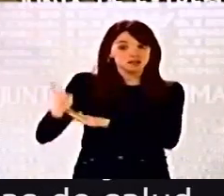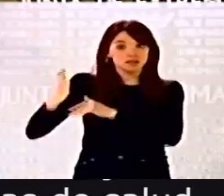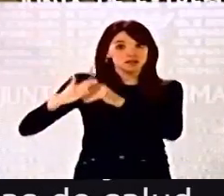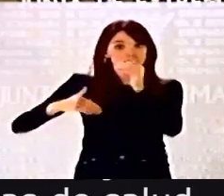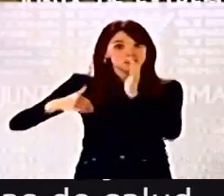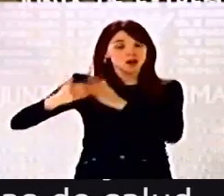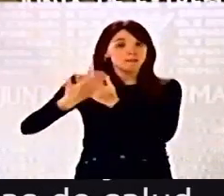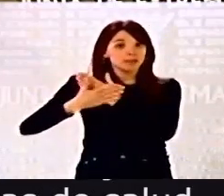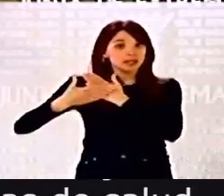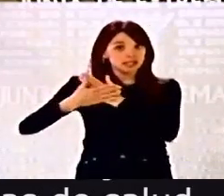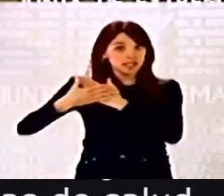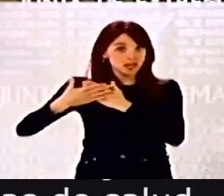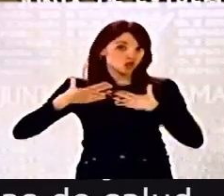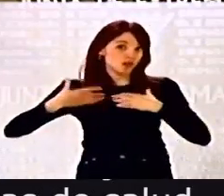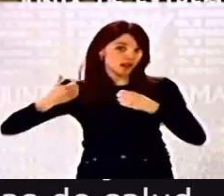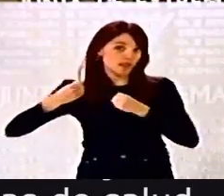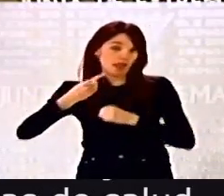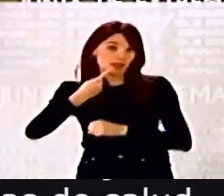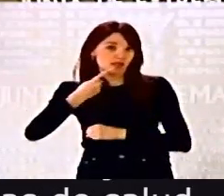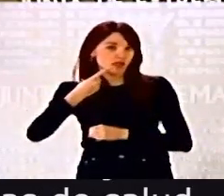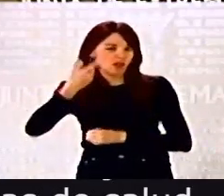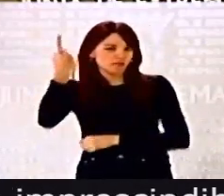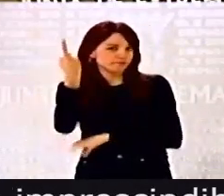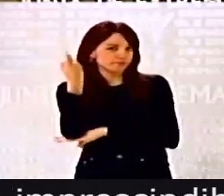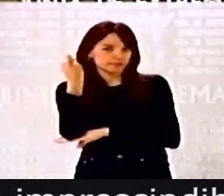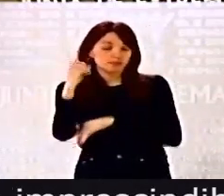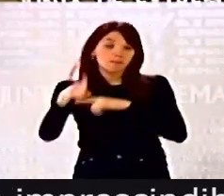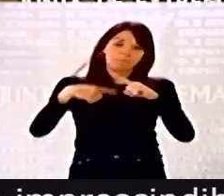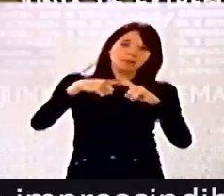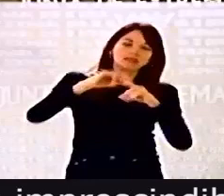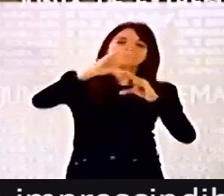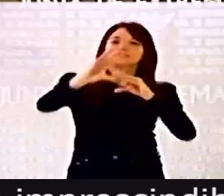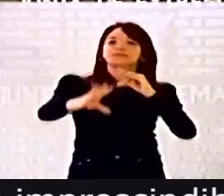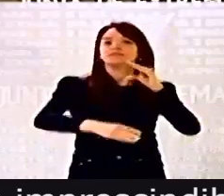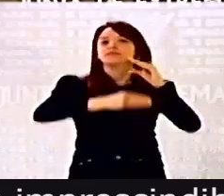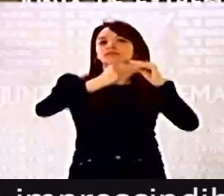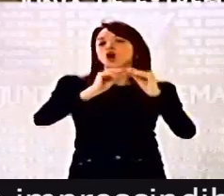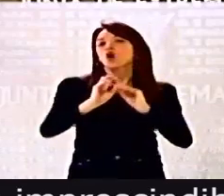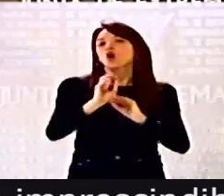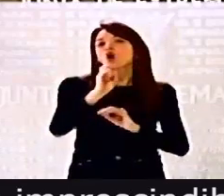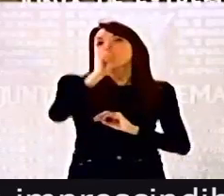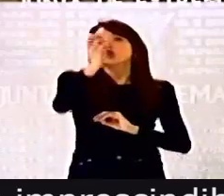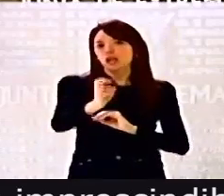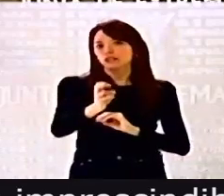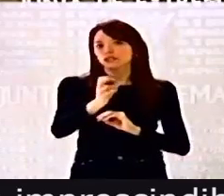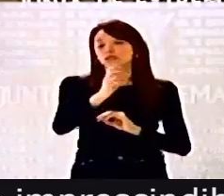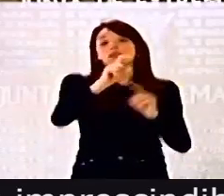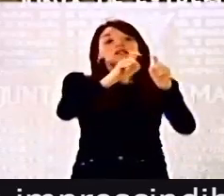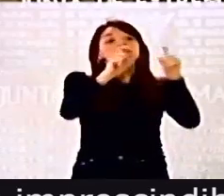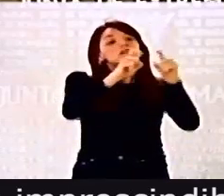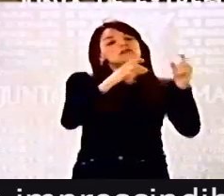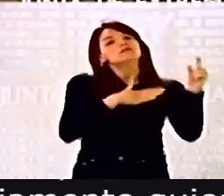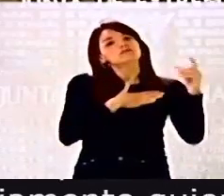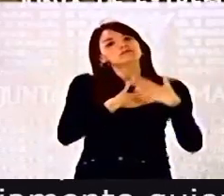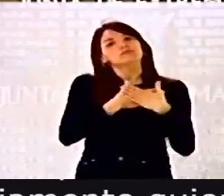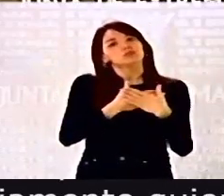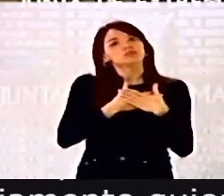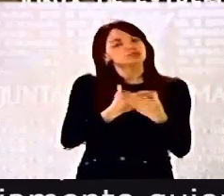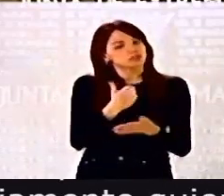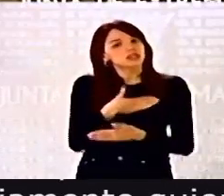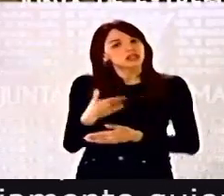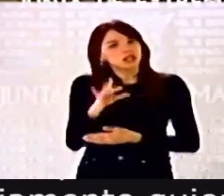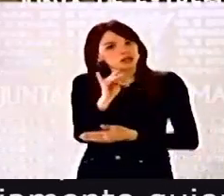como imprescindibles, como aquellas otras recomendaciones que voluntariamente quieran mejorar las empresas para aportar más valor a